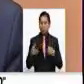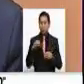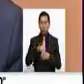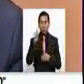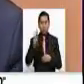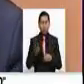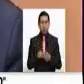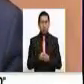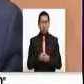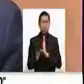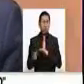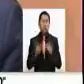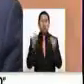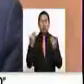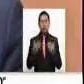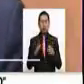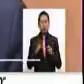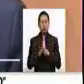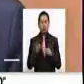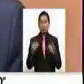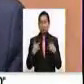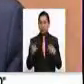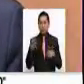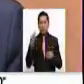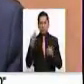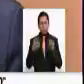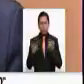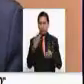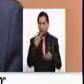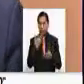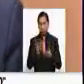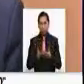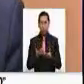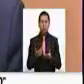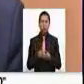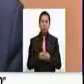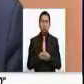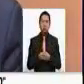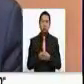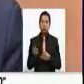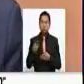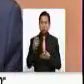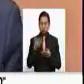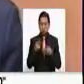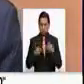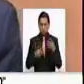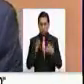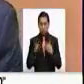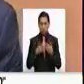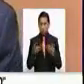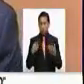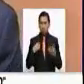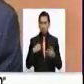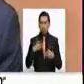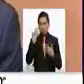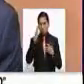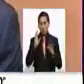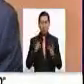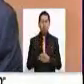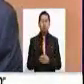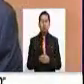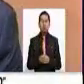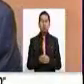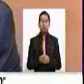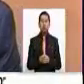ahora sí sí hay pruebas de elementos objetivos eso realmente yo lo desconozco en el